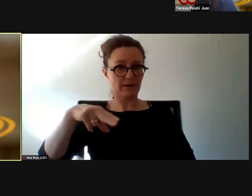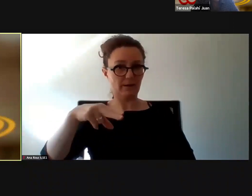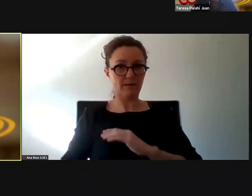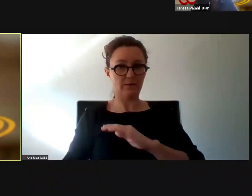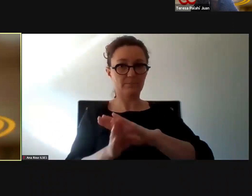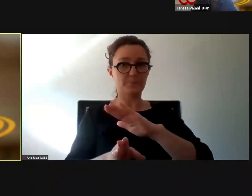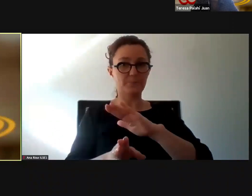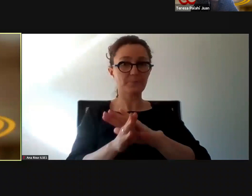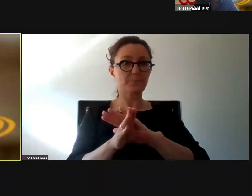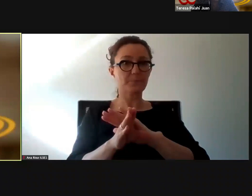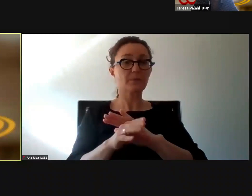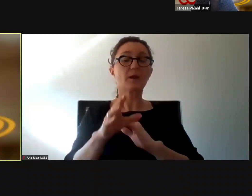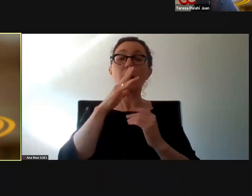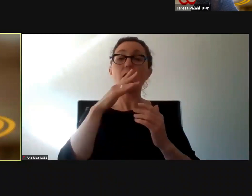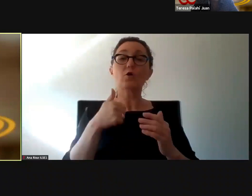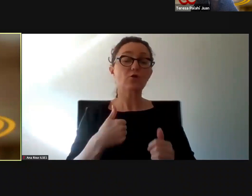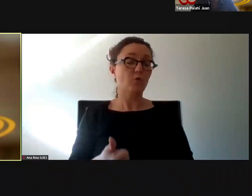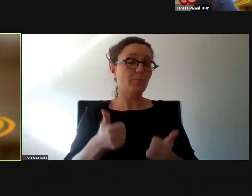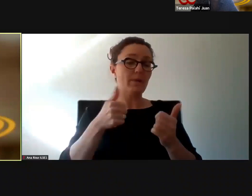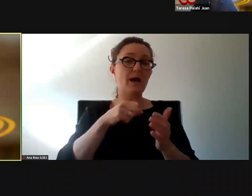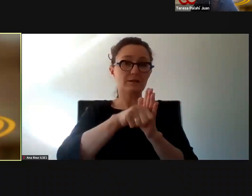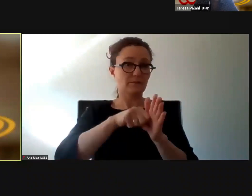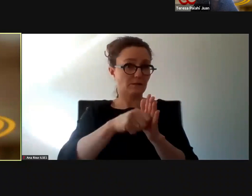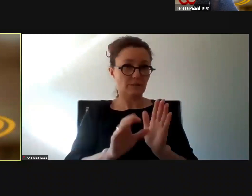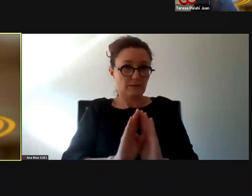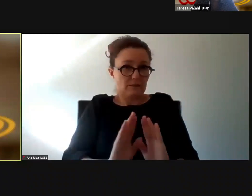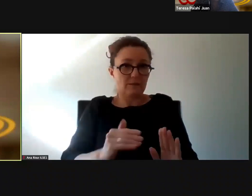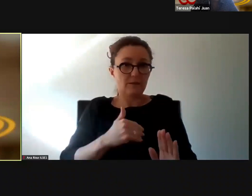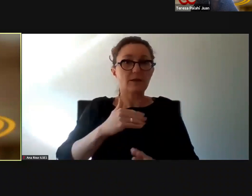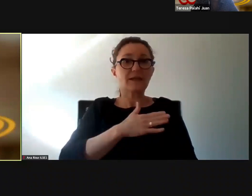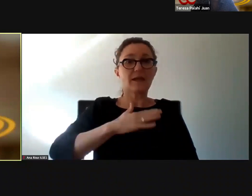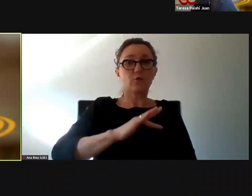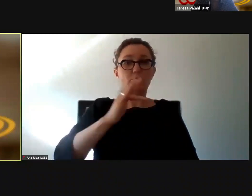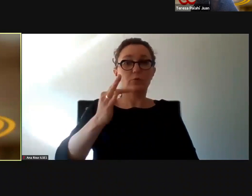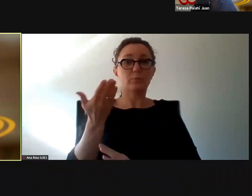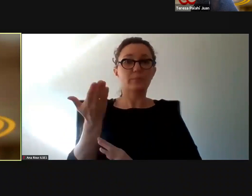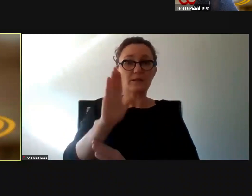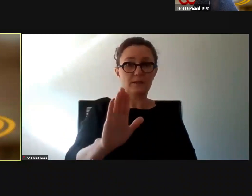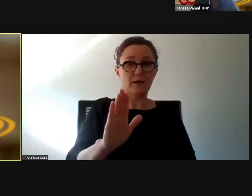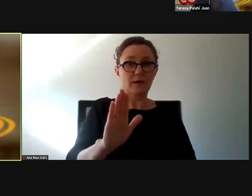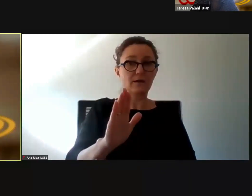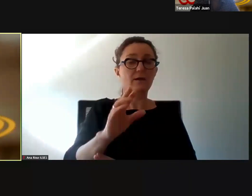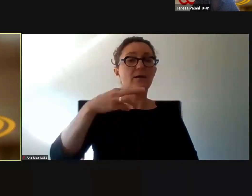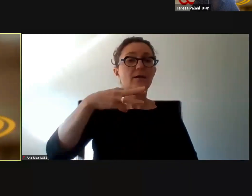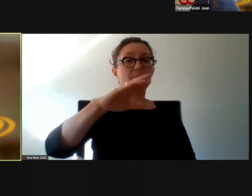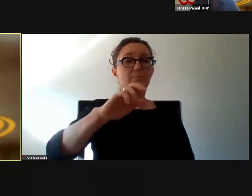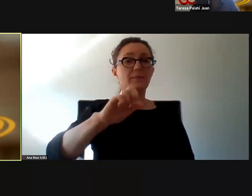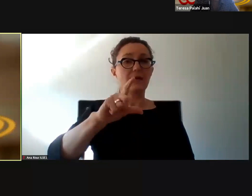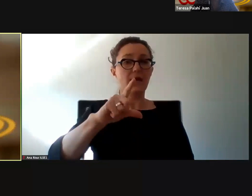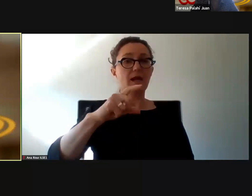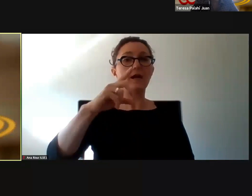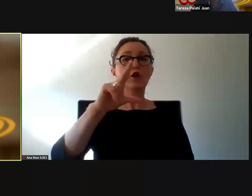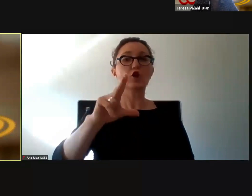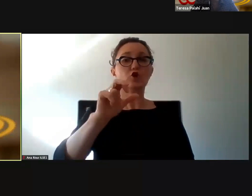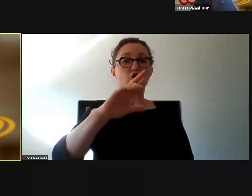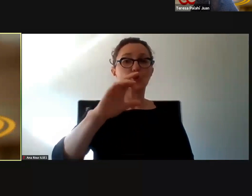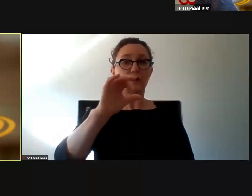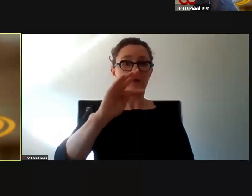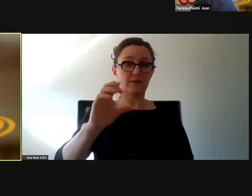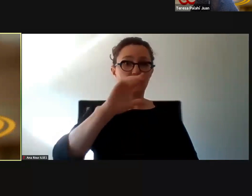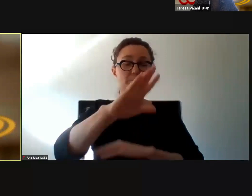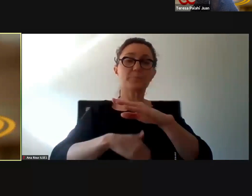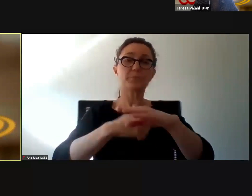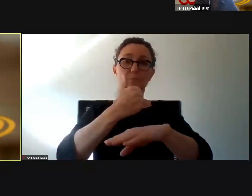presentaros al ponente, a Miguel Lorente Acosta, que es doctorado en